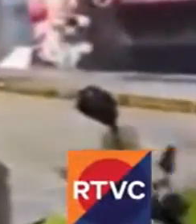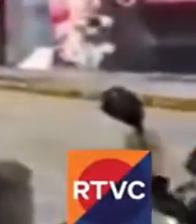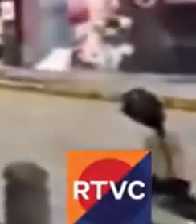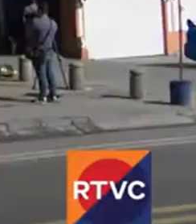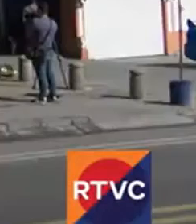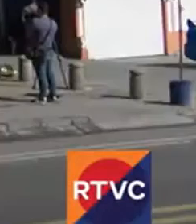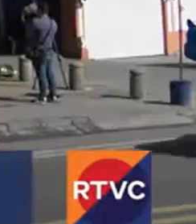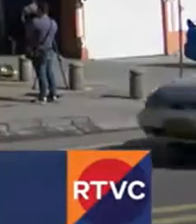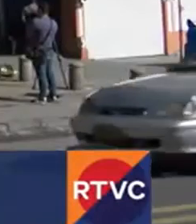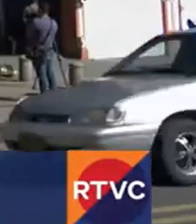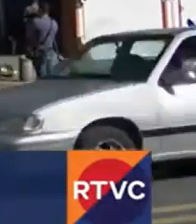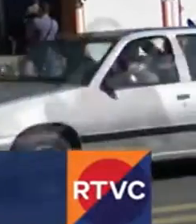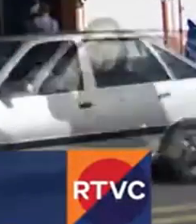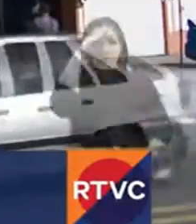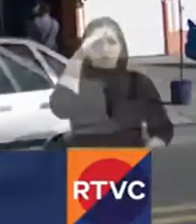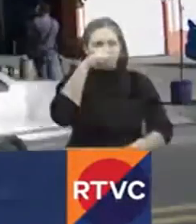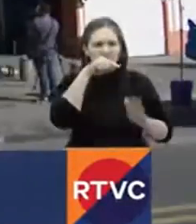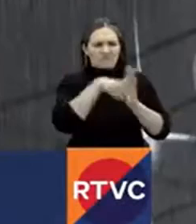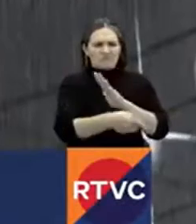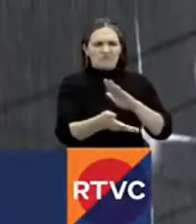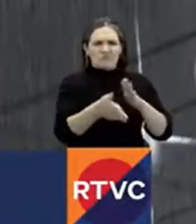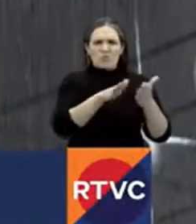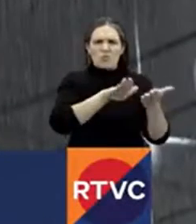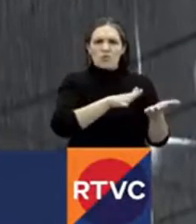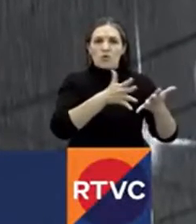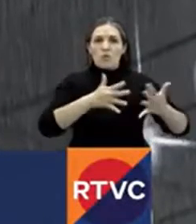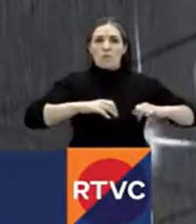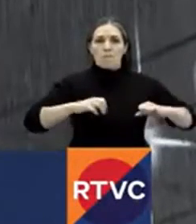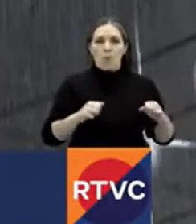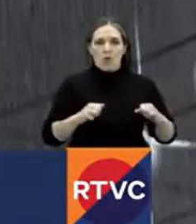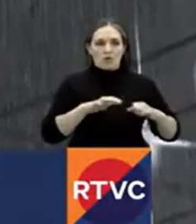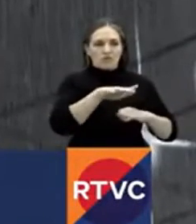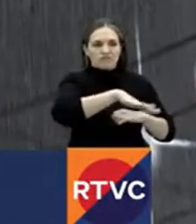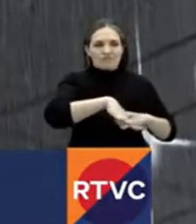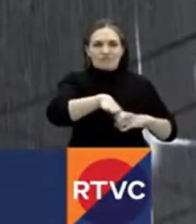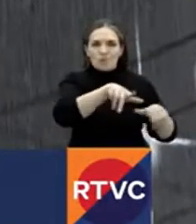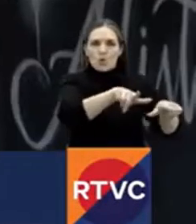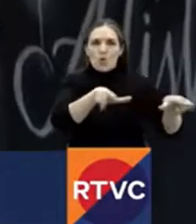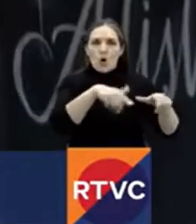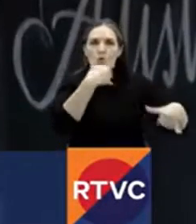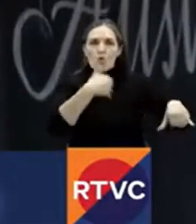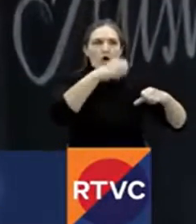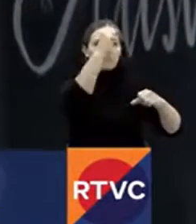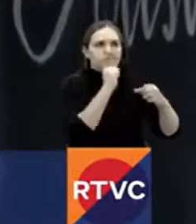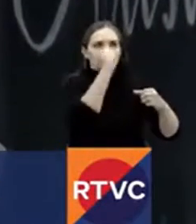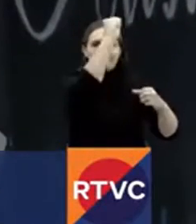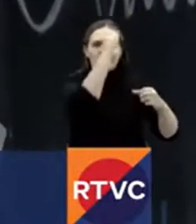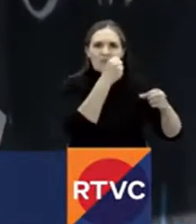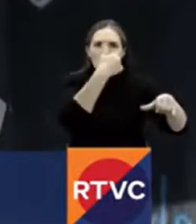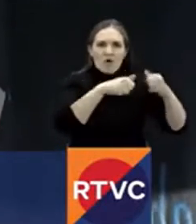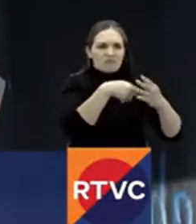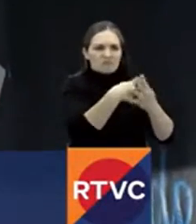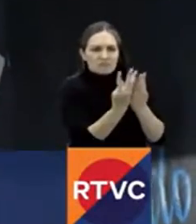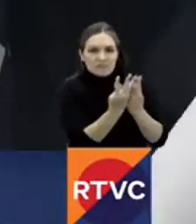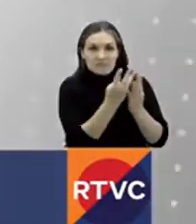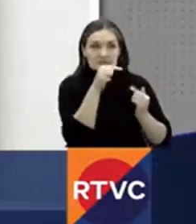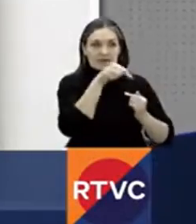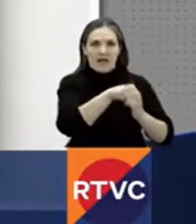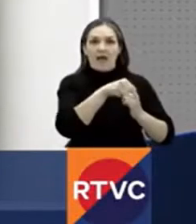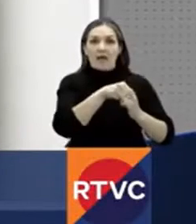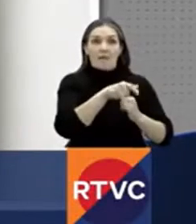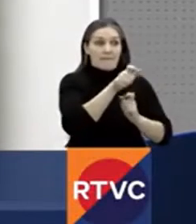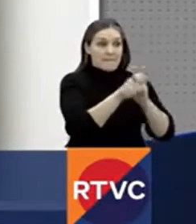Asesinaron a un policía en medio de un atraco a un casino en Bogotá. 2 de los presuntos asaltantes fueron abatidos por las